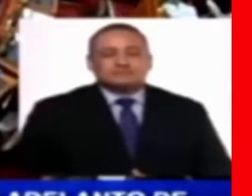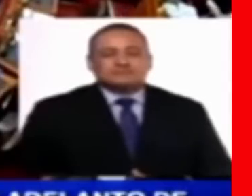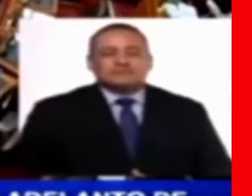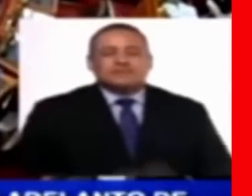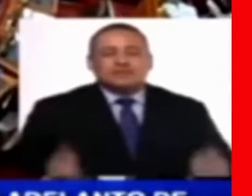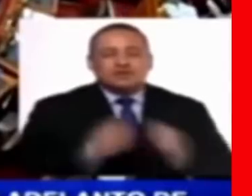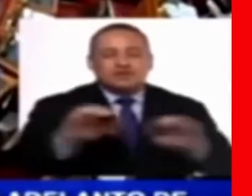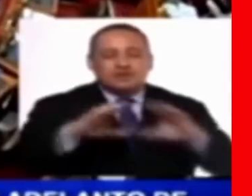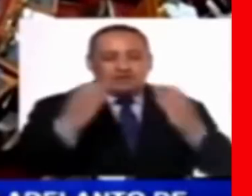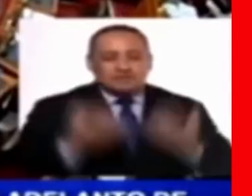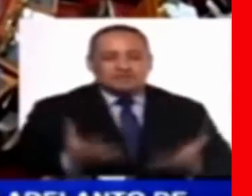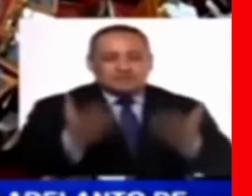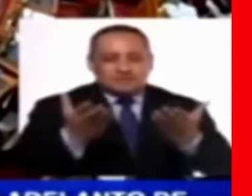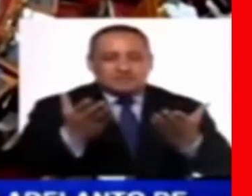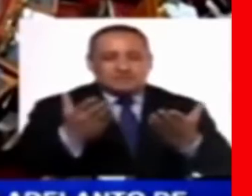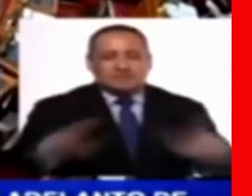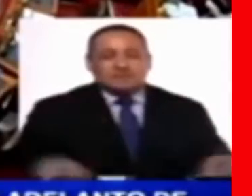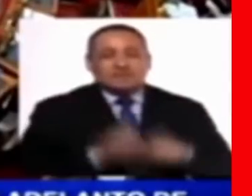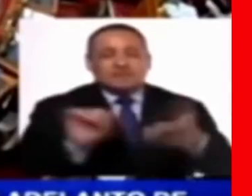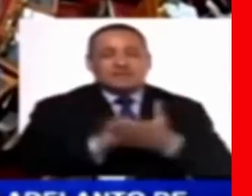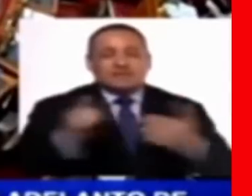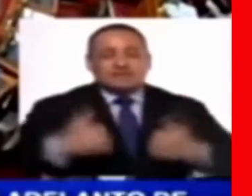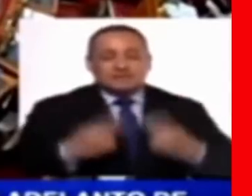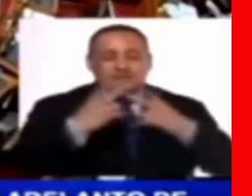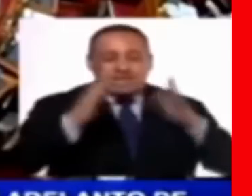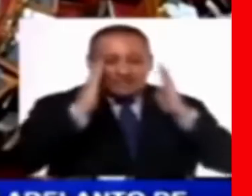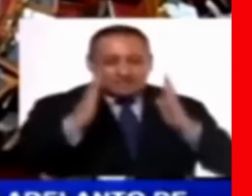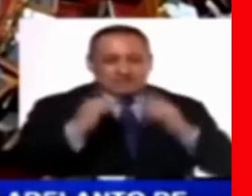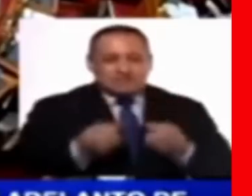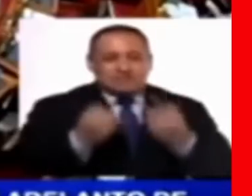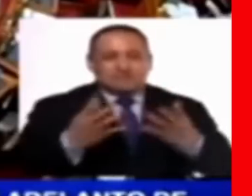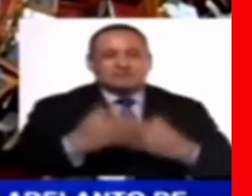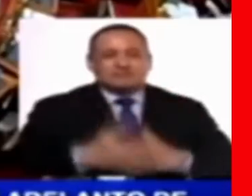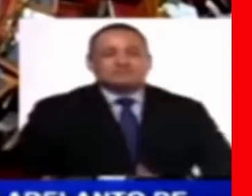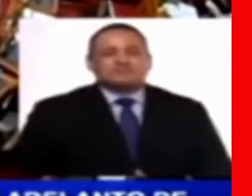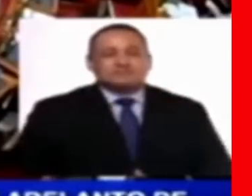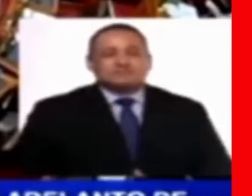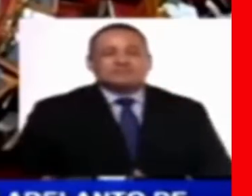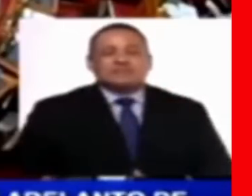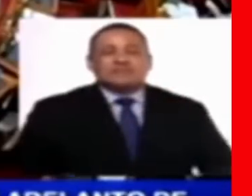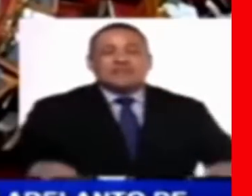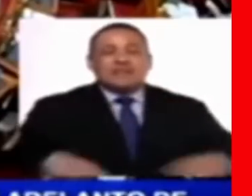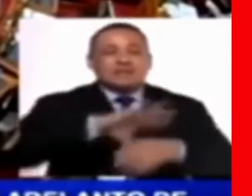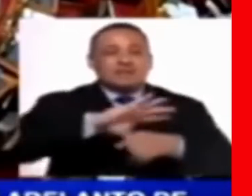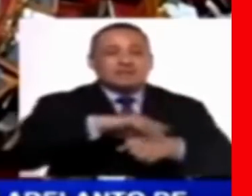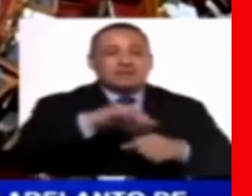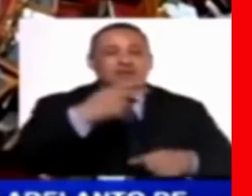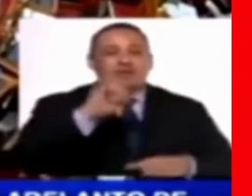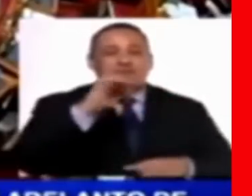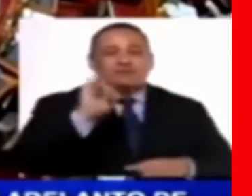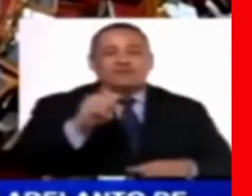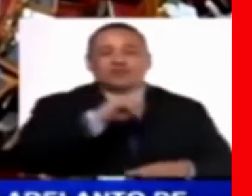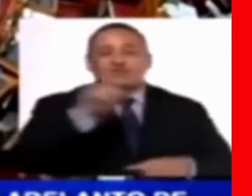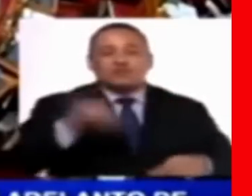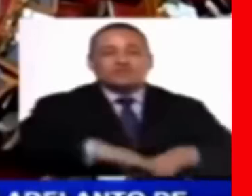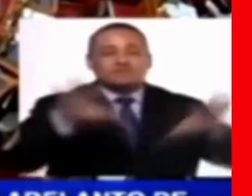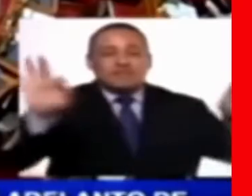Congresista, retírelo para que se escuche bien. Ya, la bandera, la Wiphala, no es mantel de